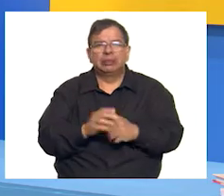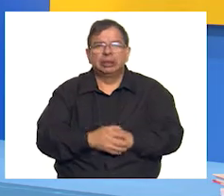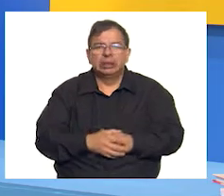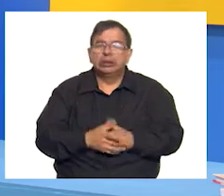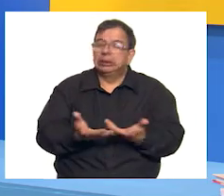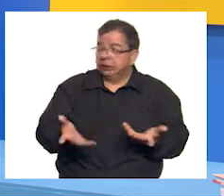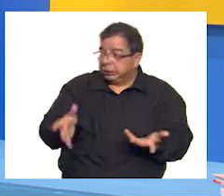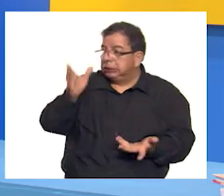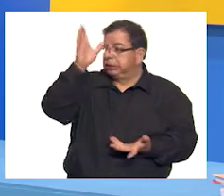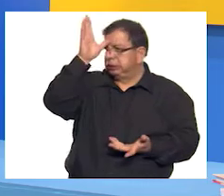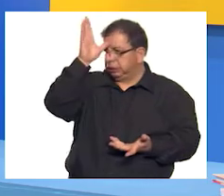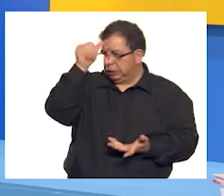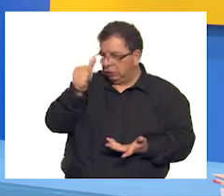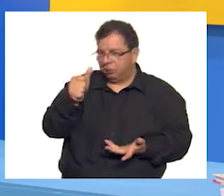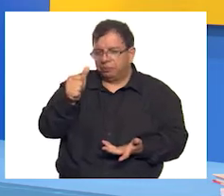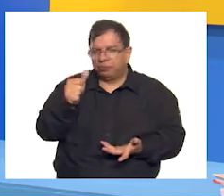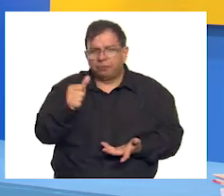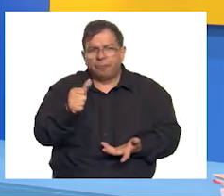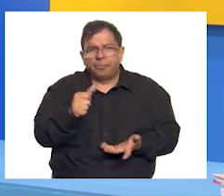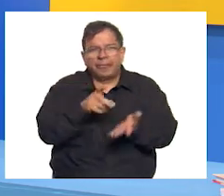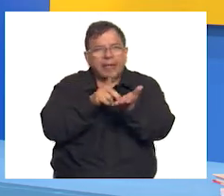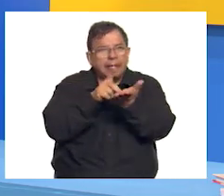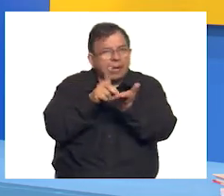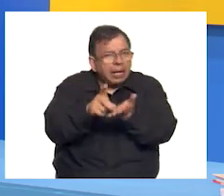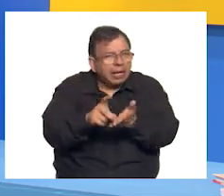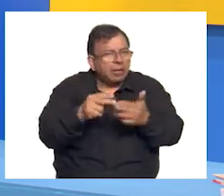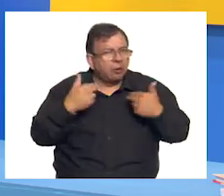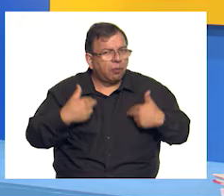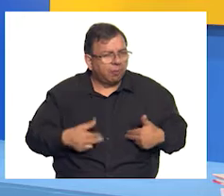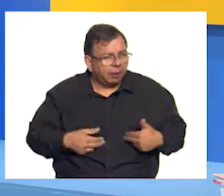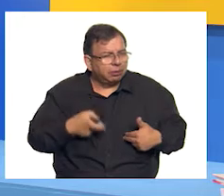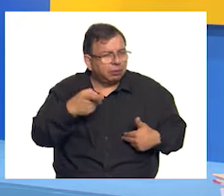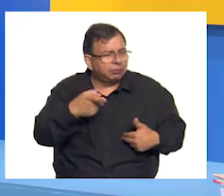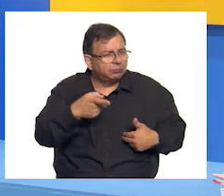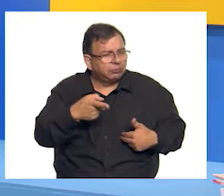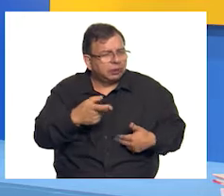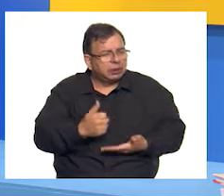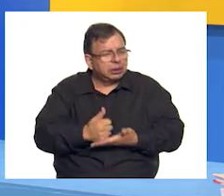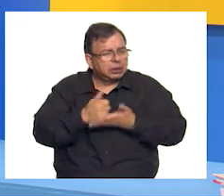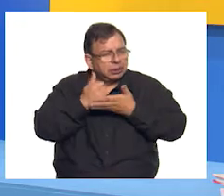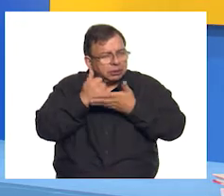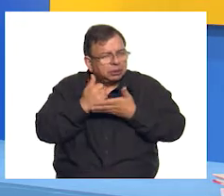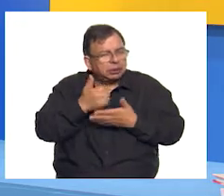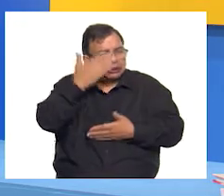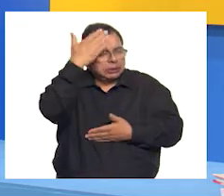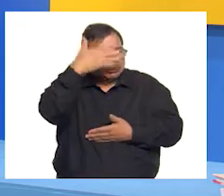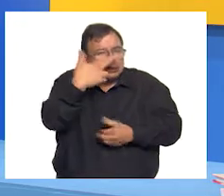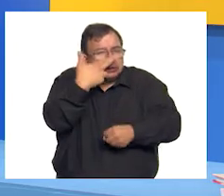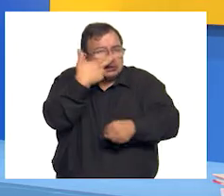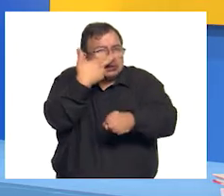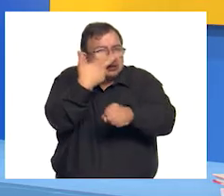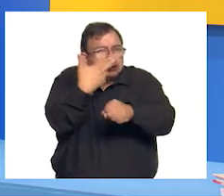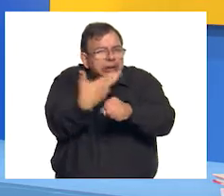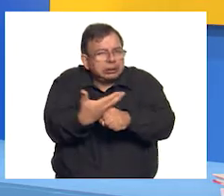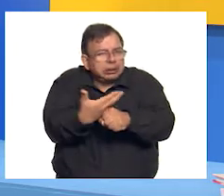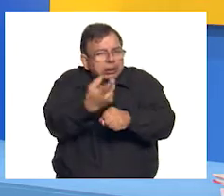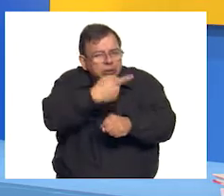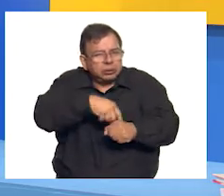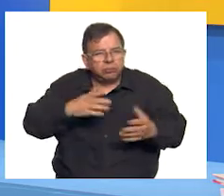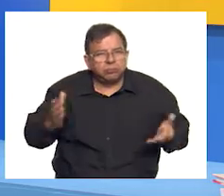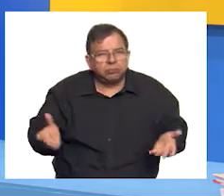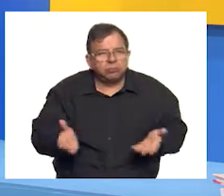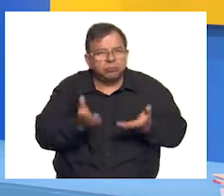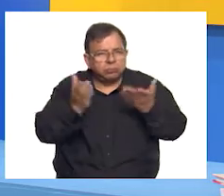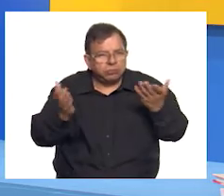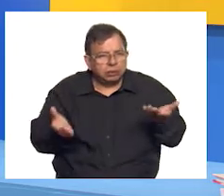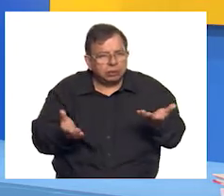acuerdo contigo, María. Reconocer que es un derecho humano puede ayudarnos a ser más conscientes, responsables y motivarnos a sumarnos